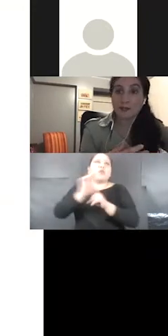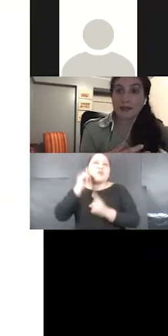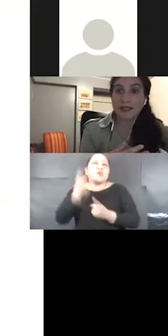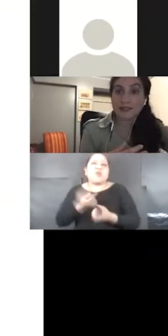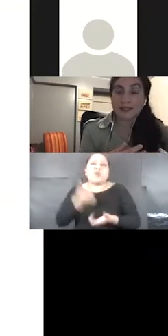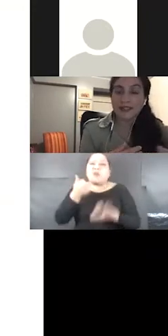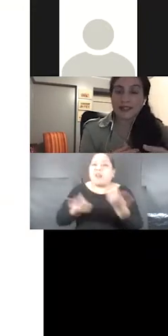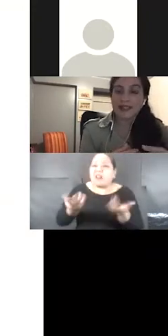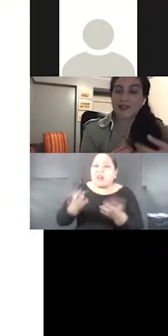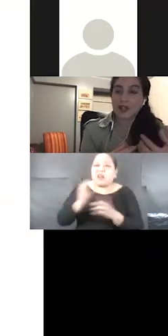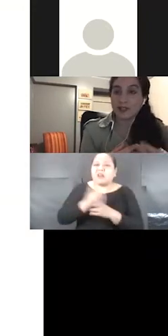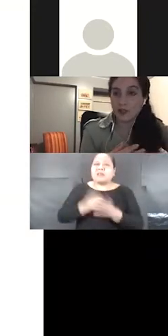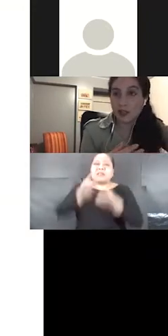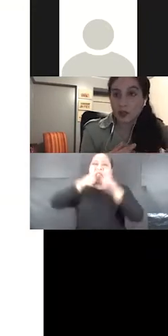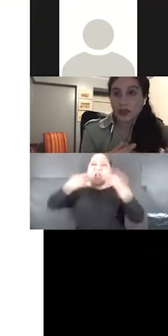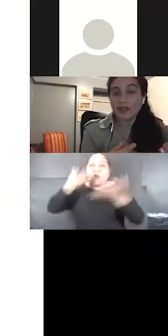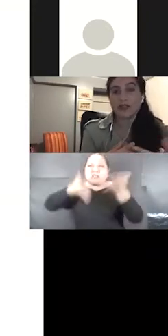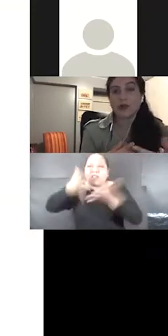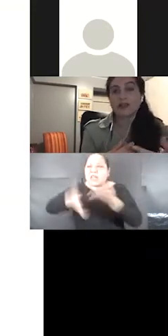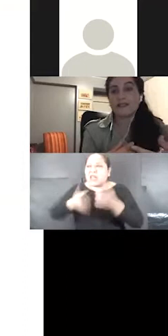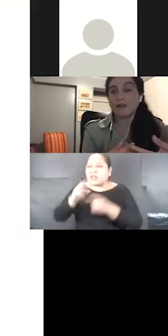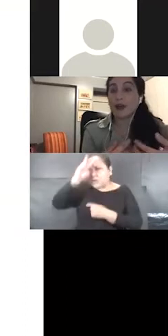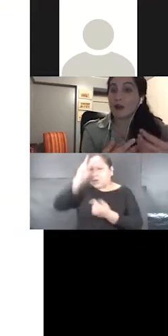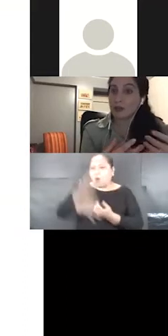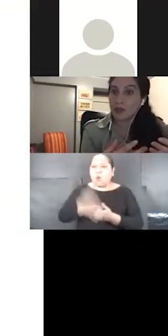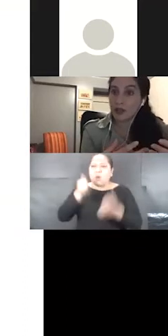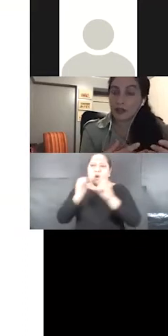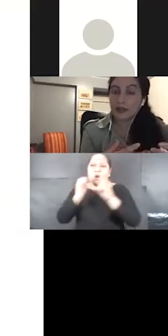qué es importante que las organizaciones culturales y